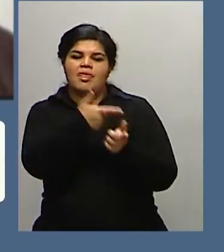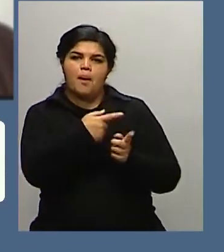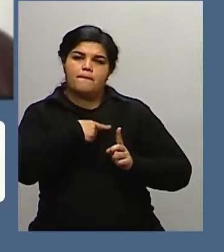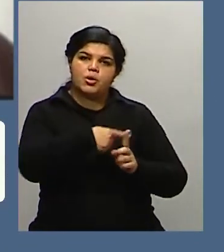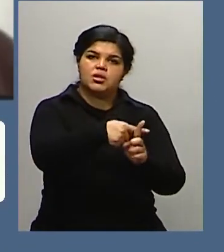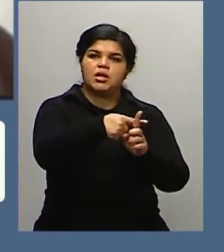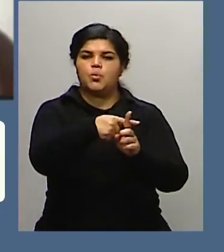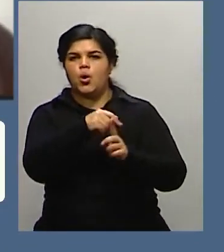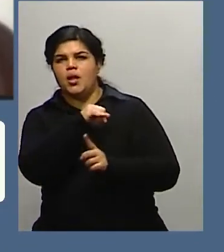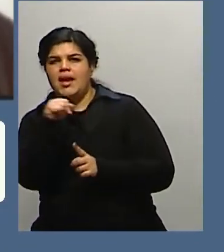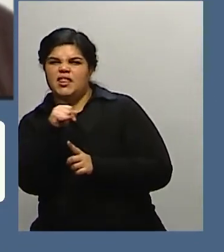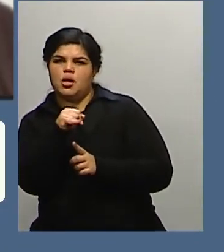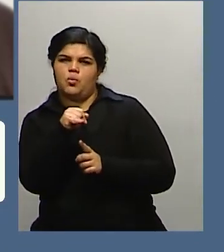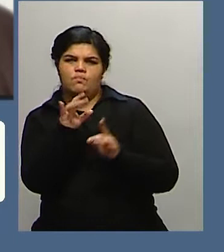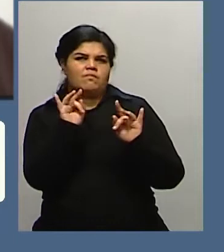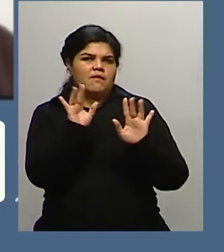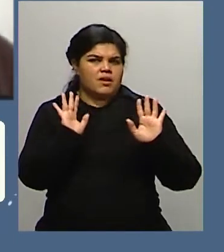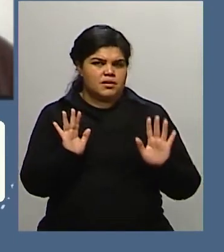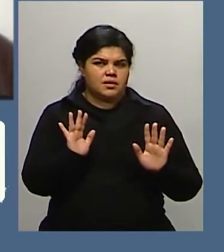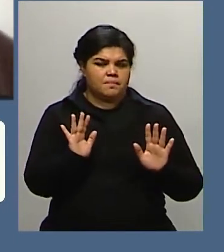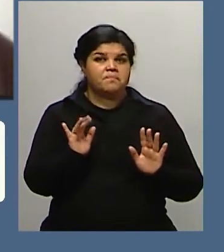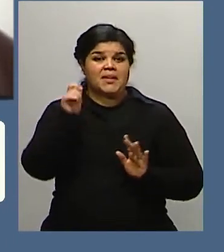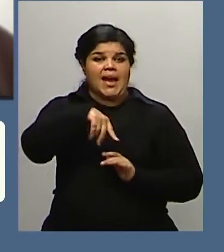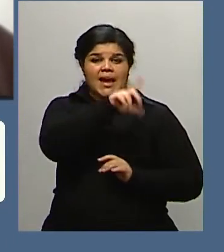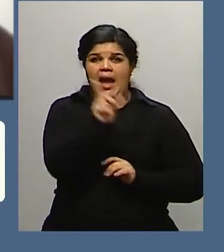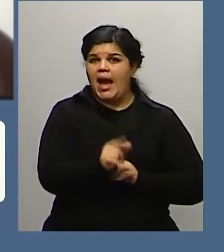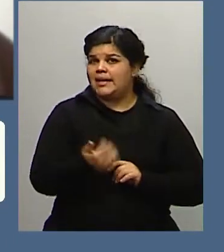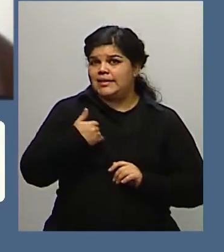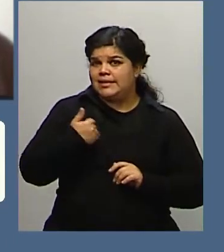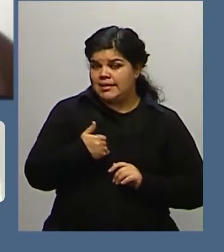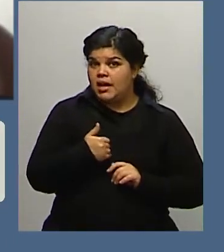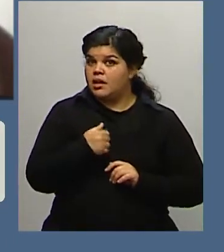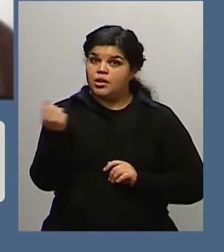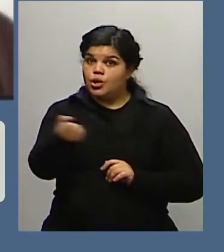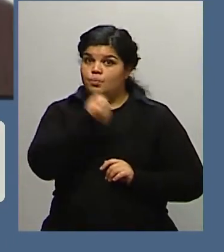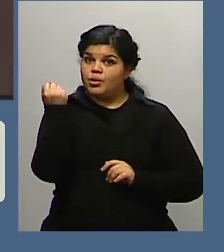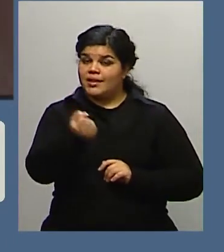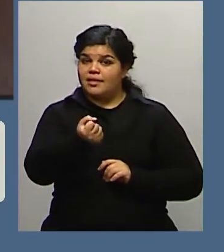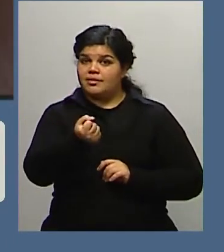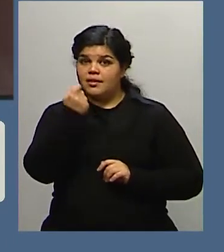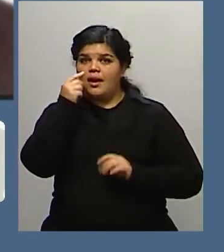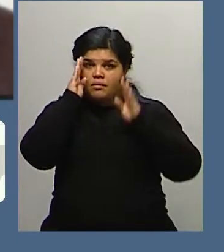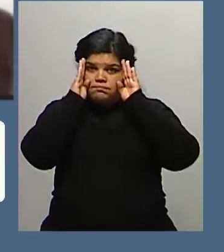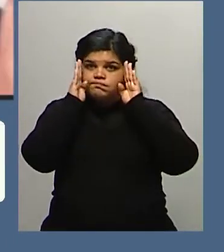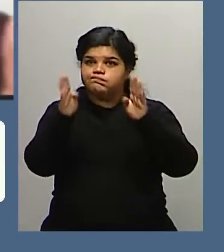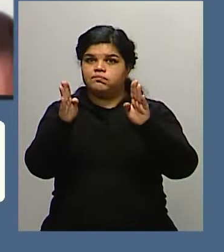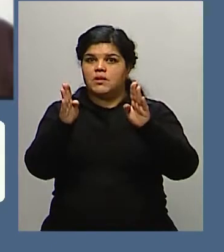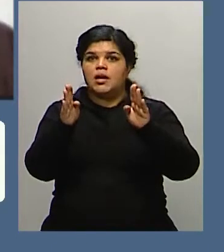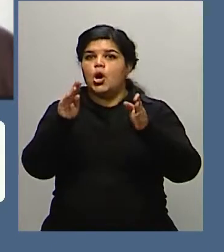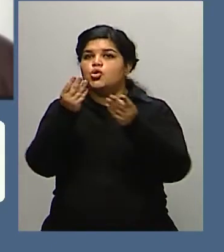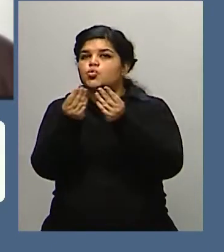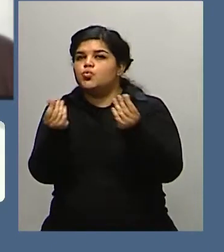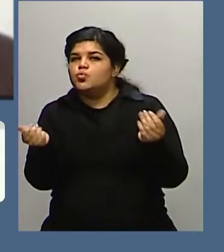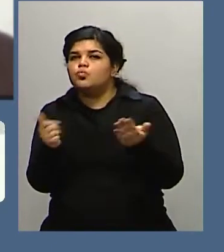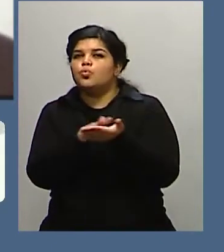al ya difícil panorama que teníamos en la Argentina. Pero esto no lo podemos olvidar, porque uh-huh. Eso está allí